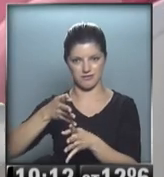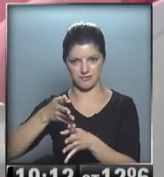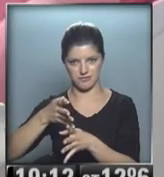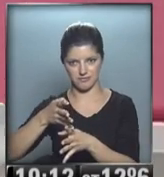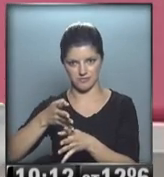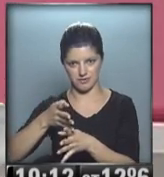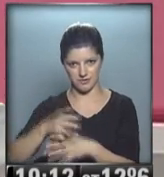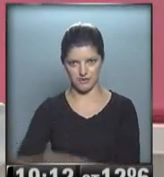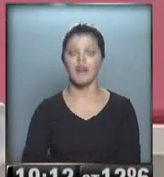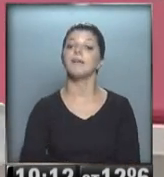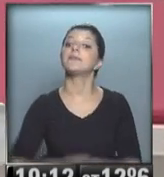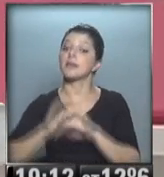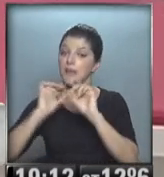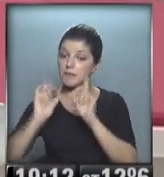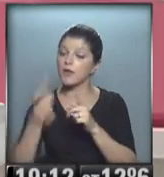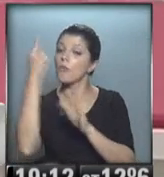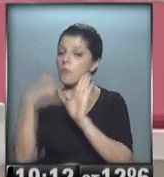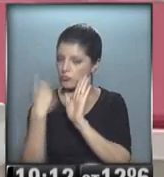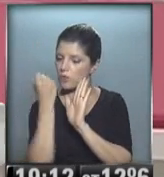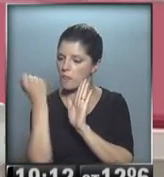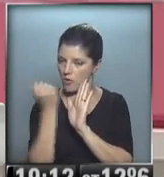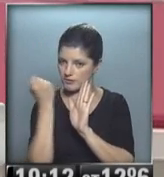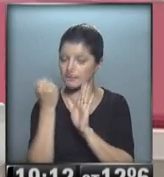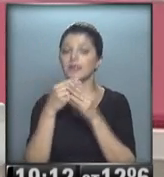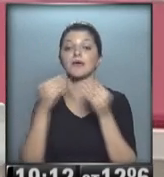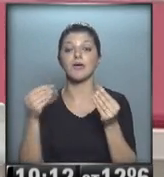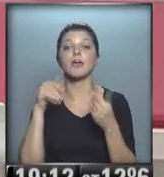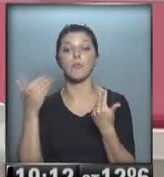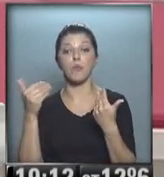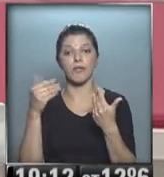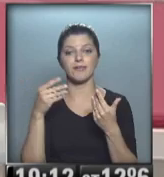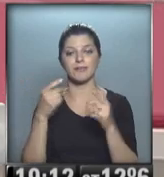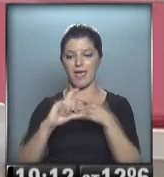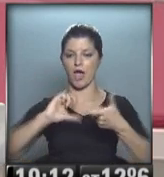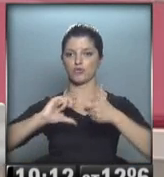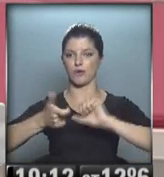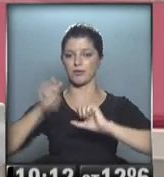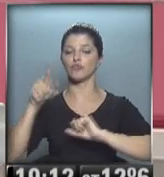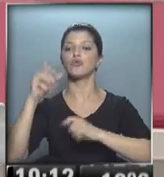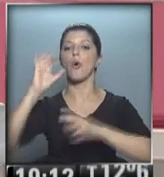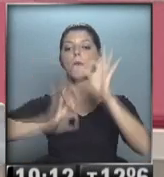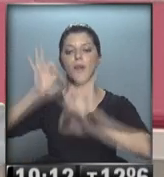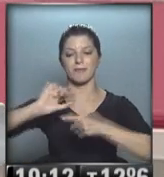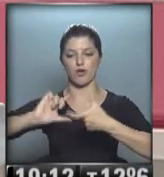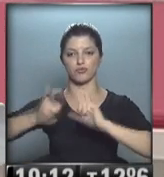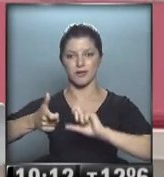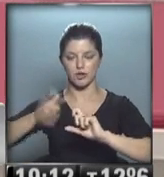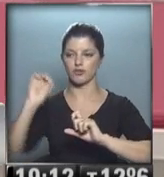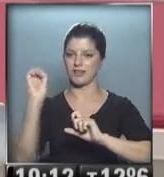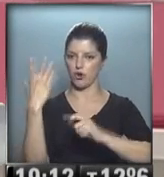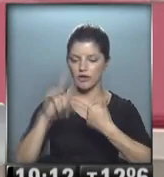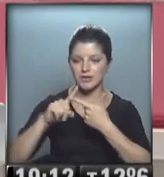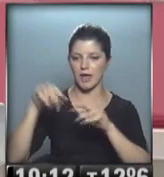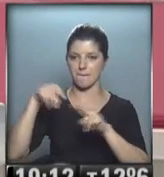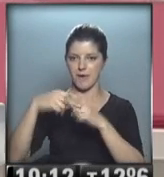su vez tiene una particularidad, y es que puede ser actualizado su software, su tecnología, su